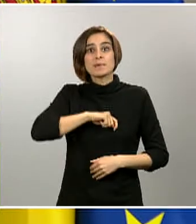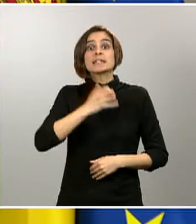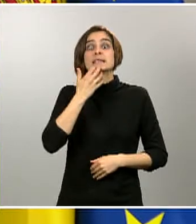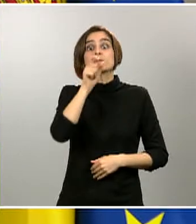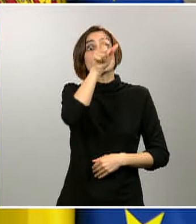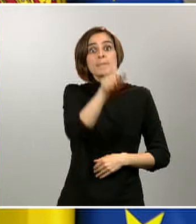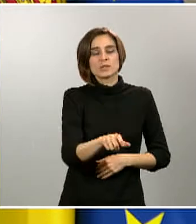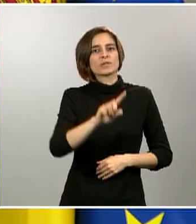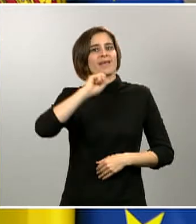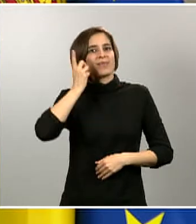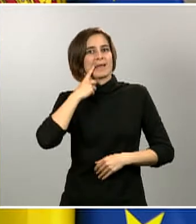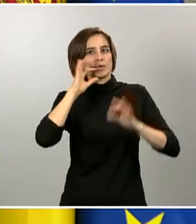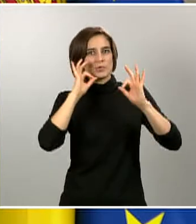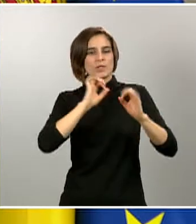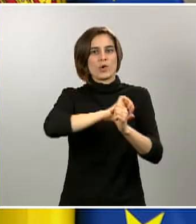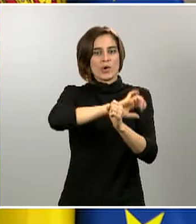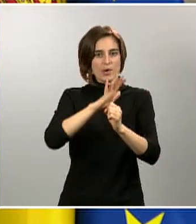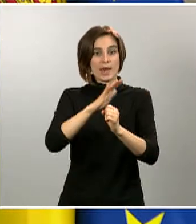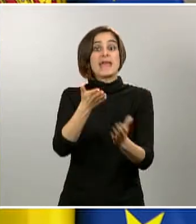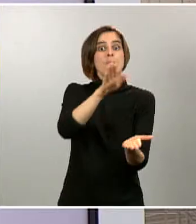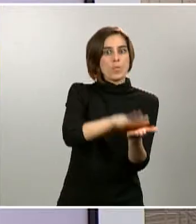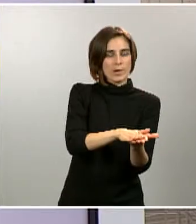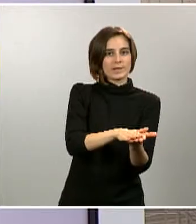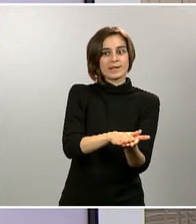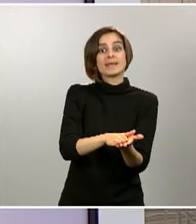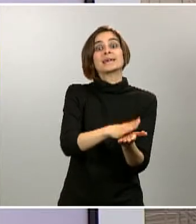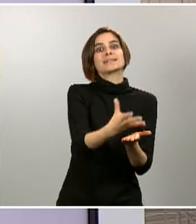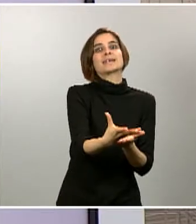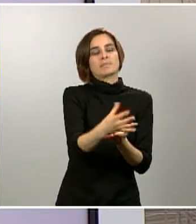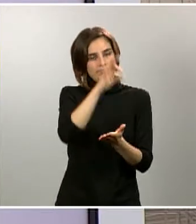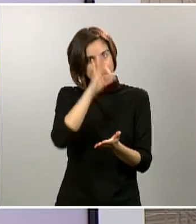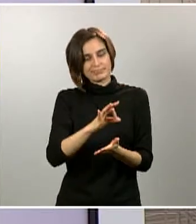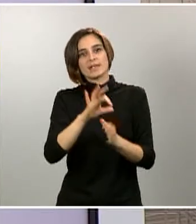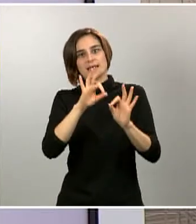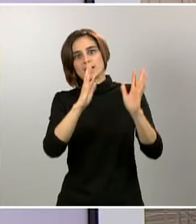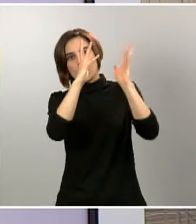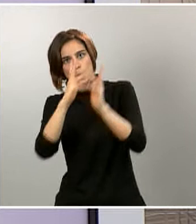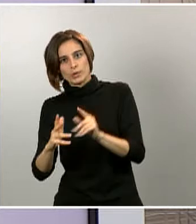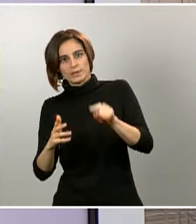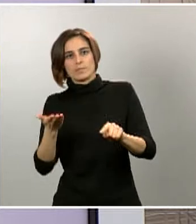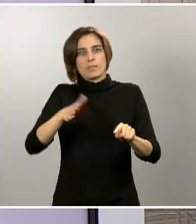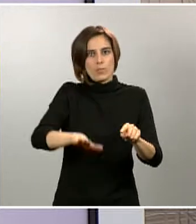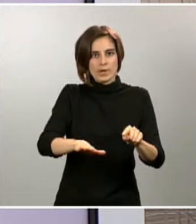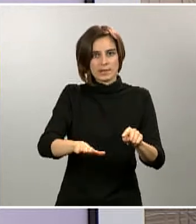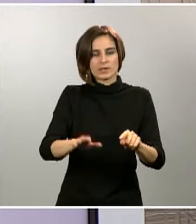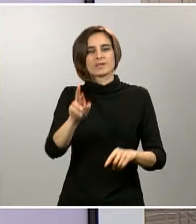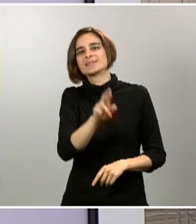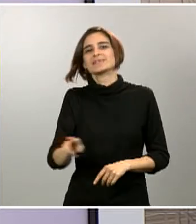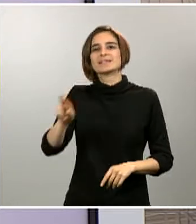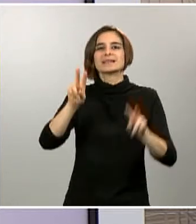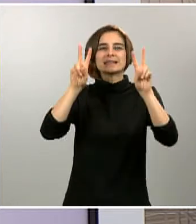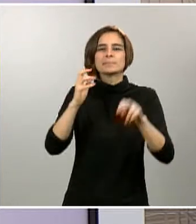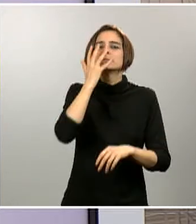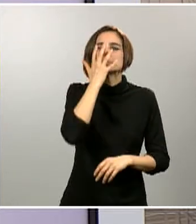computada como un fallecido por coronavirus. Y en ese sentido, quiero otra vez indicar que este es un tema muy serio, en el que nosotros